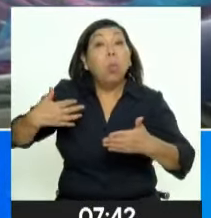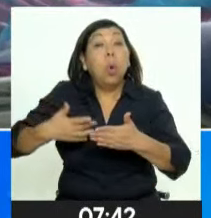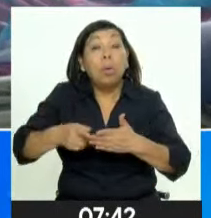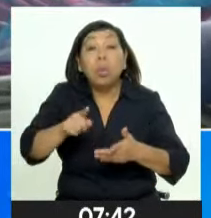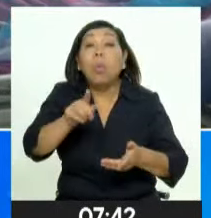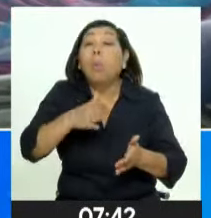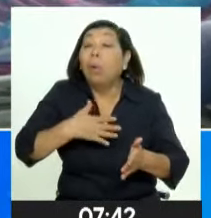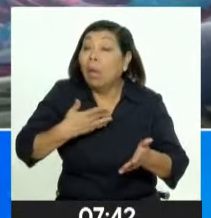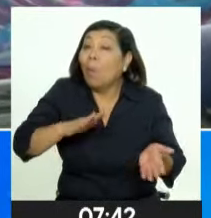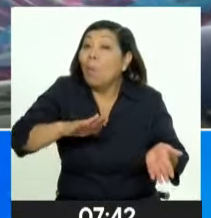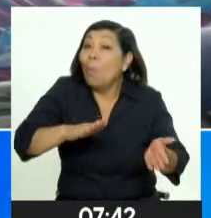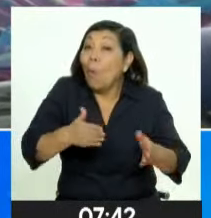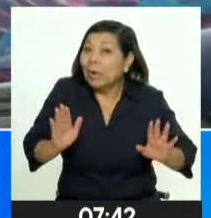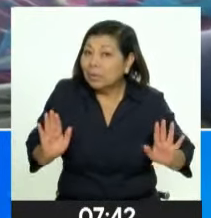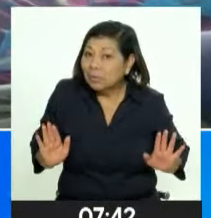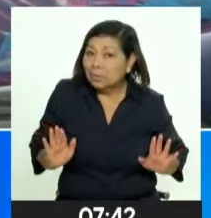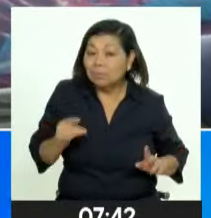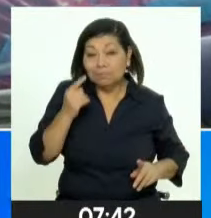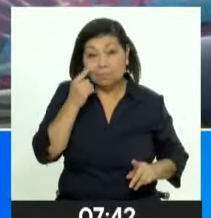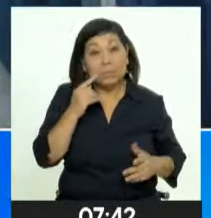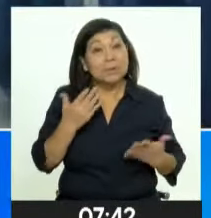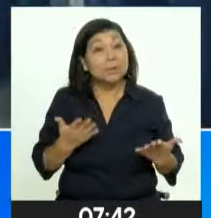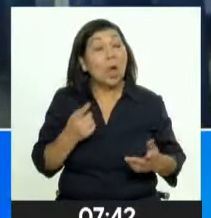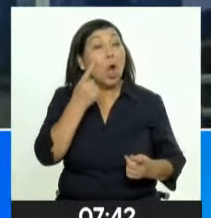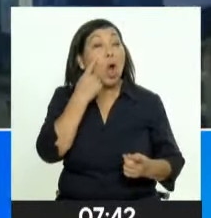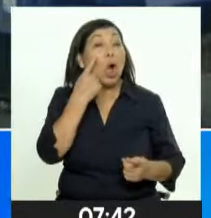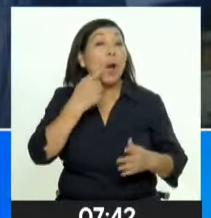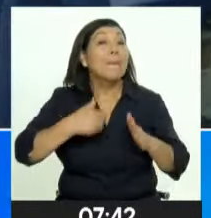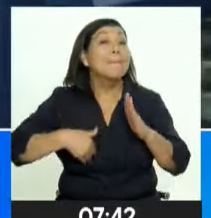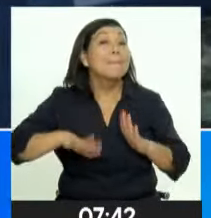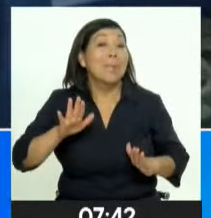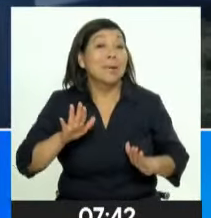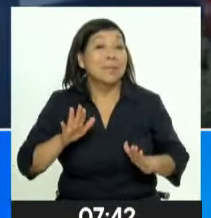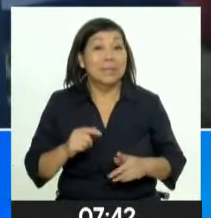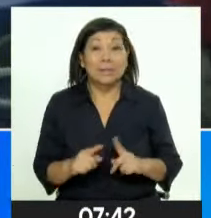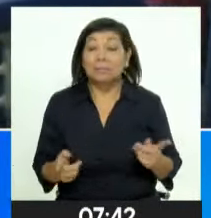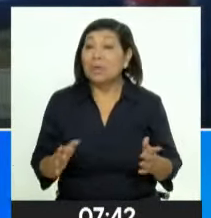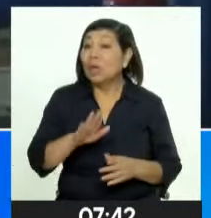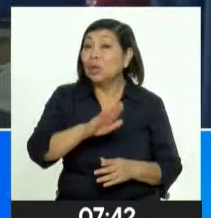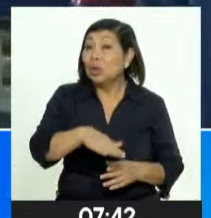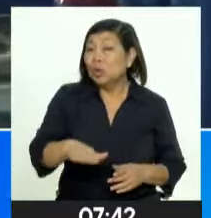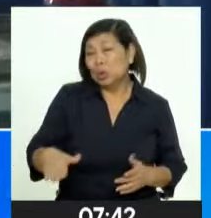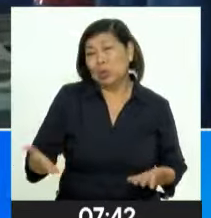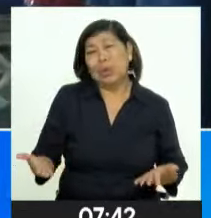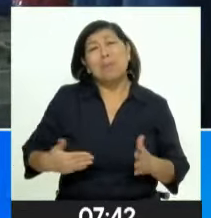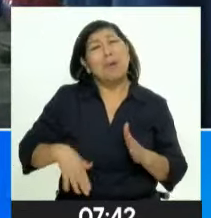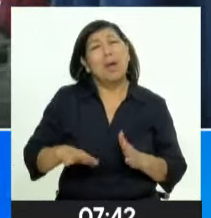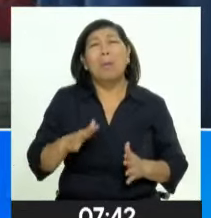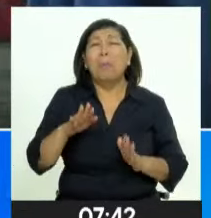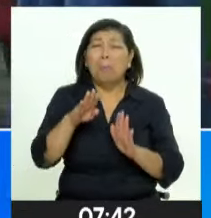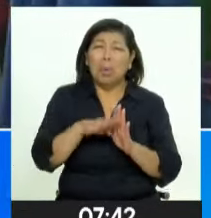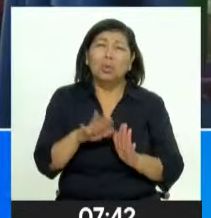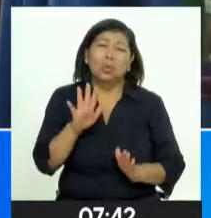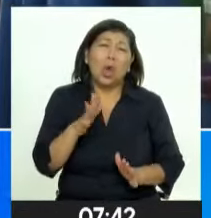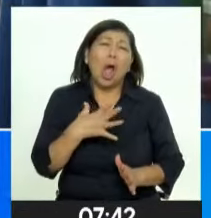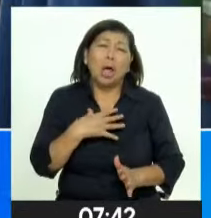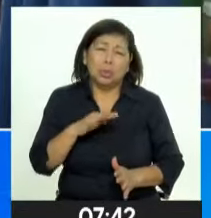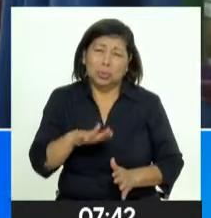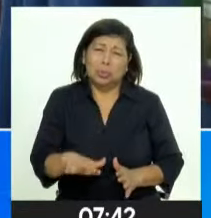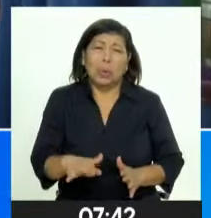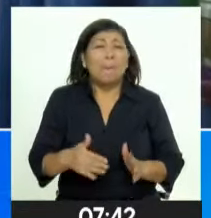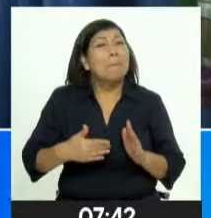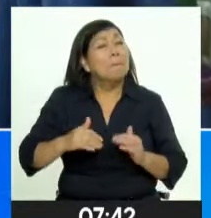Sí, estos cuadros especialmente se dan en lo que se conoce como los extremos de la vida, ¿no? O sea, los niños pequeños, a menores de 5 años, como en lo